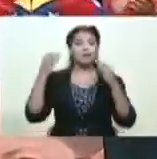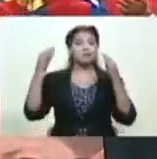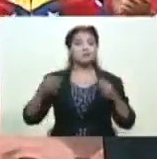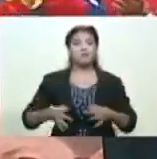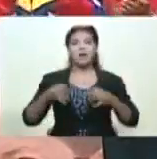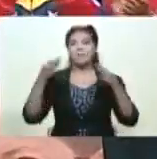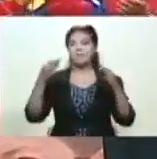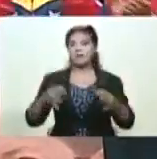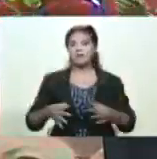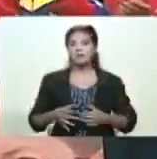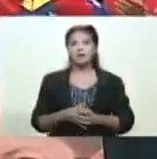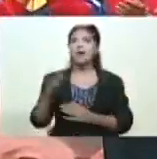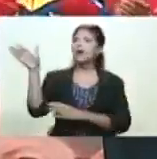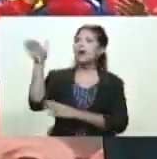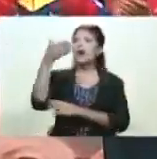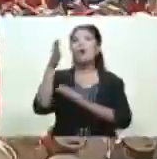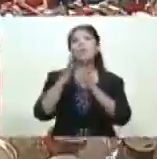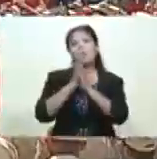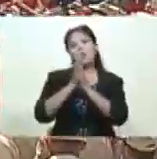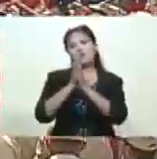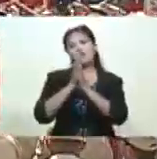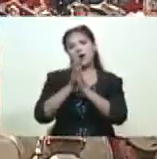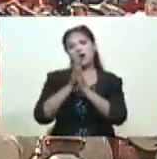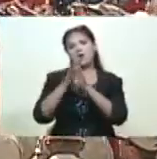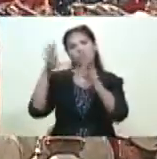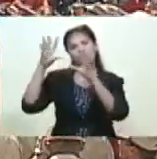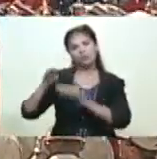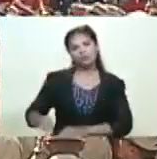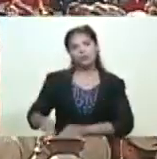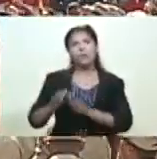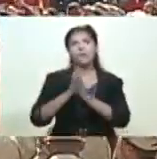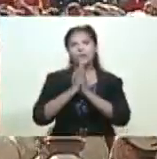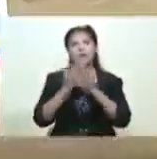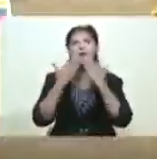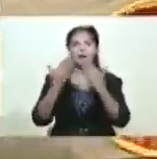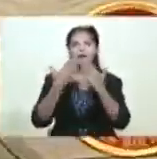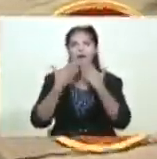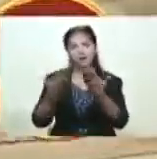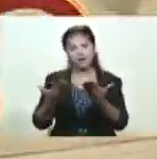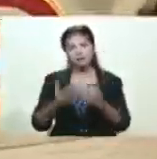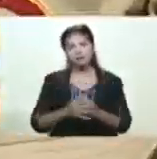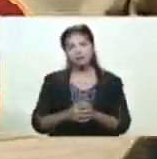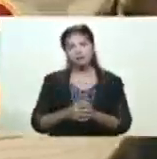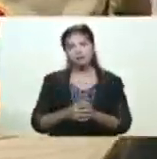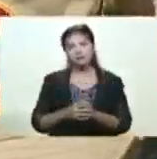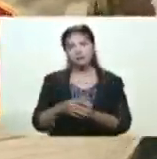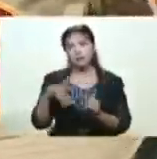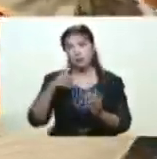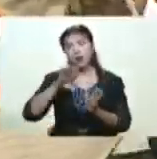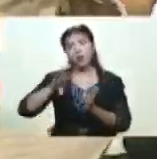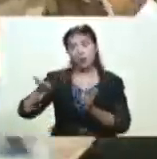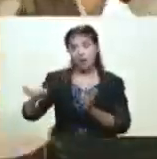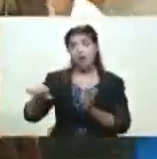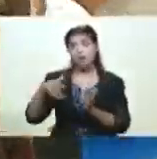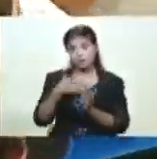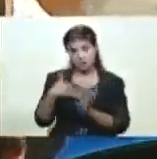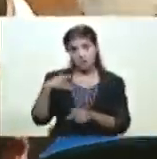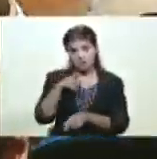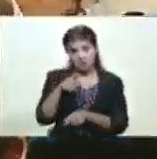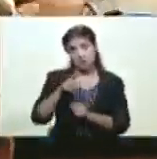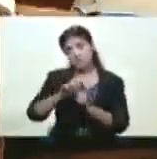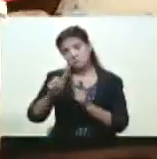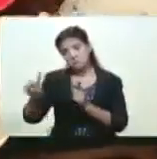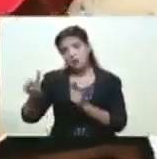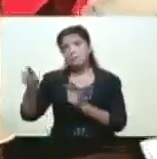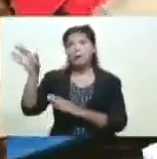Esa bandera, por favor, vas a tapar todas las comunicaciones. Gracias. Se pueden poner a un lado si quieren, para